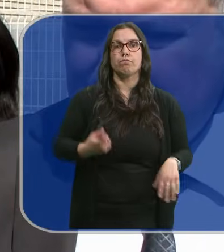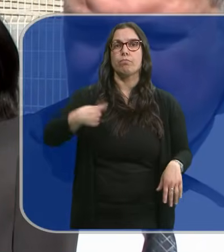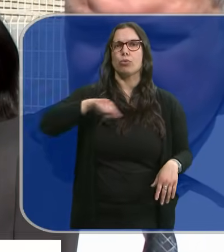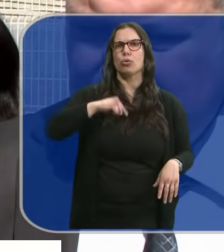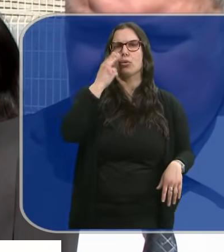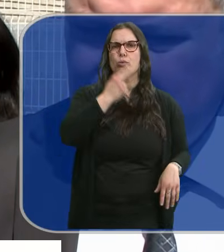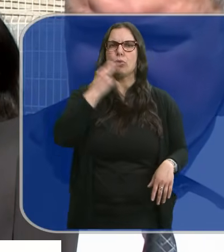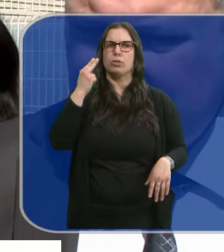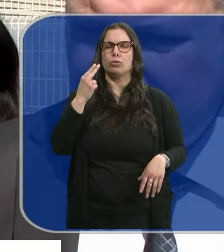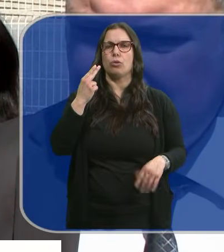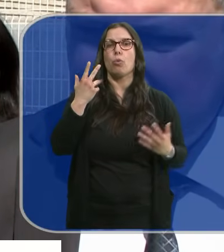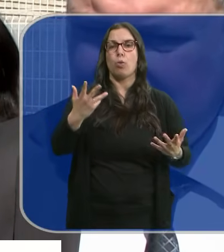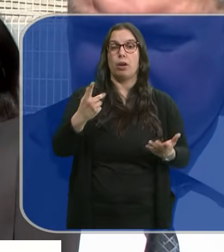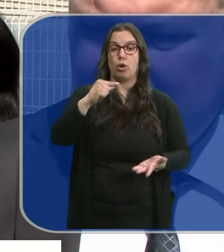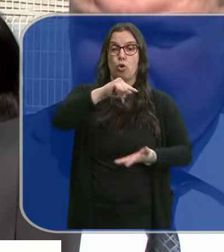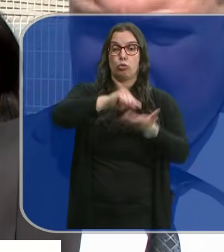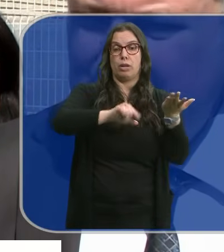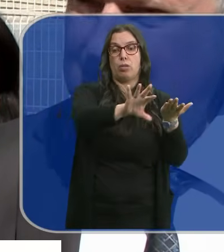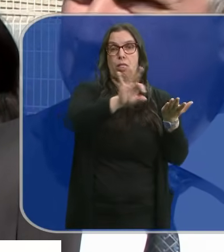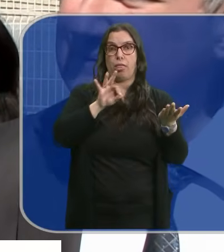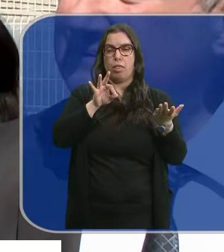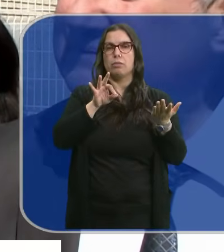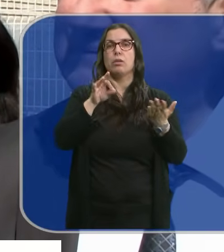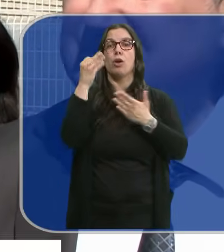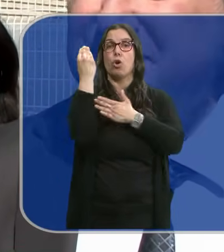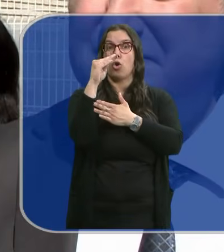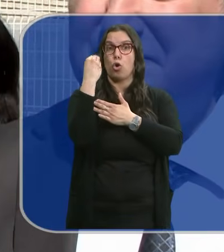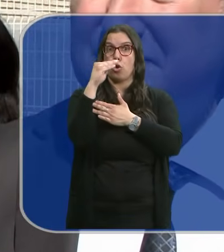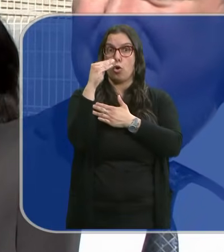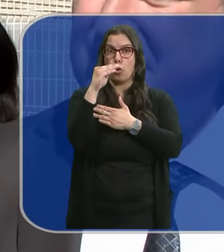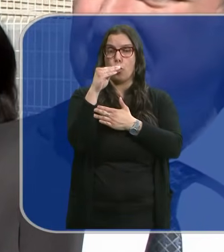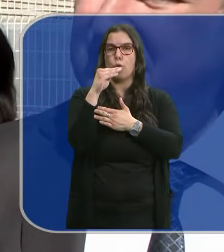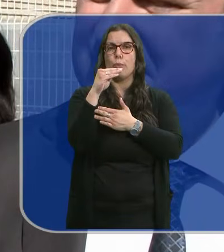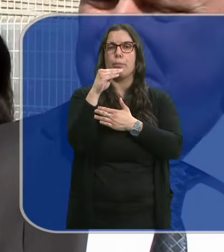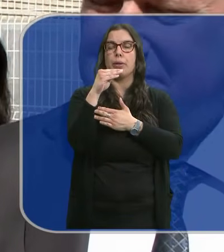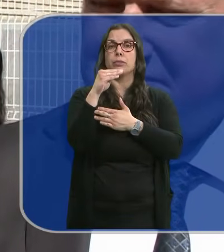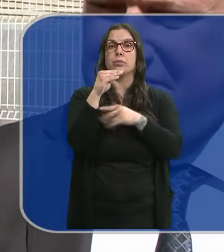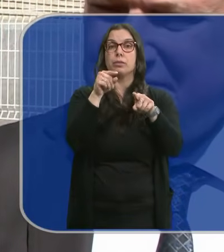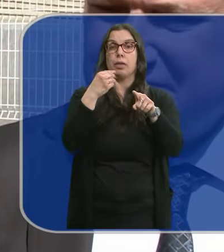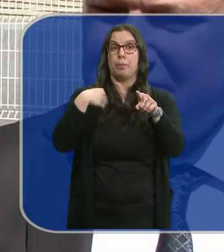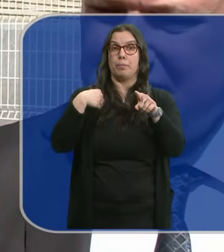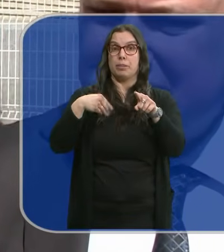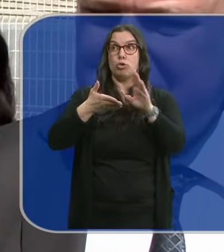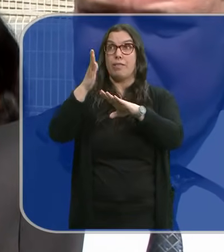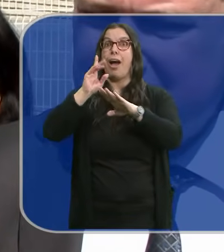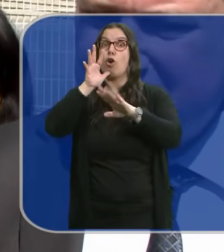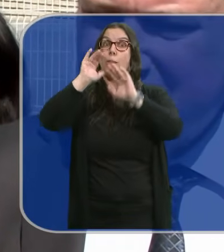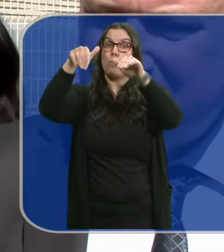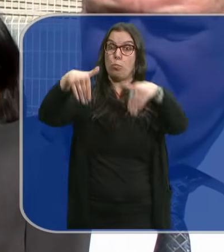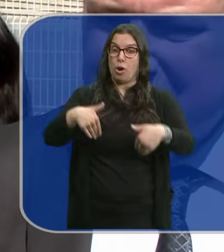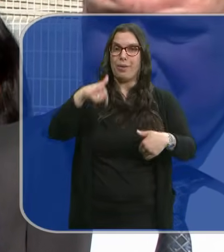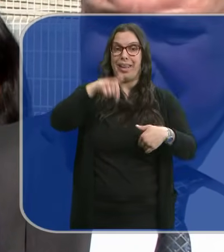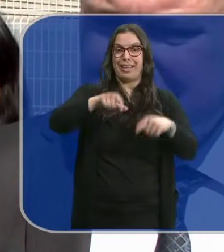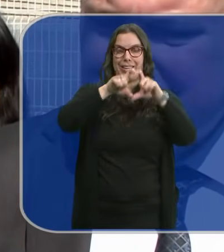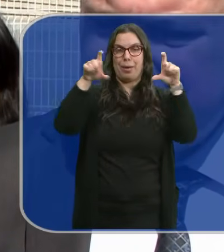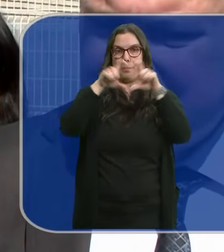Comprometemos el bonificar los costes empresariales, en parte, de los contratos de esos jóvenes retornados que las